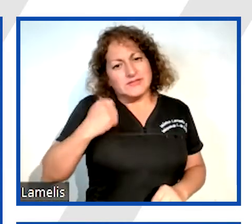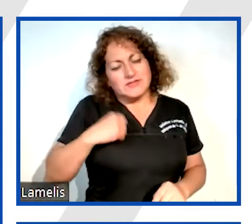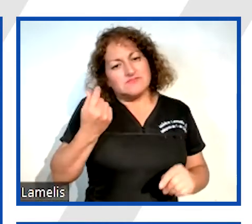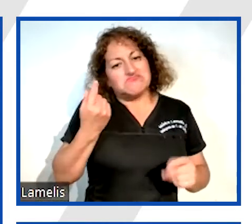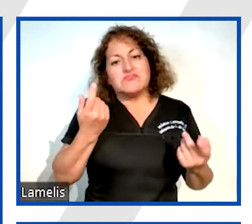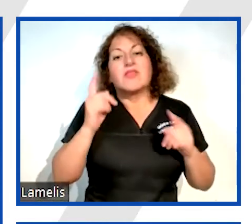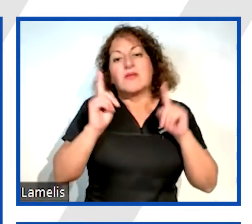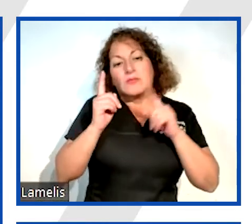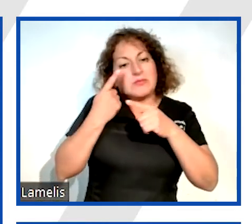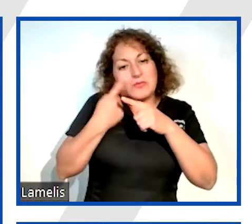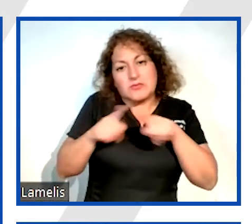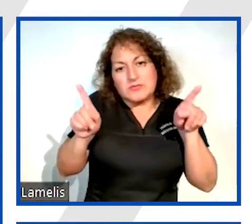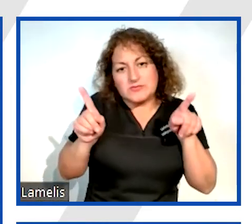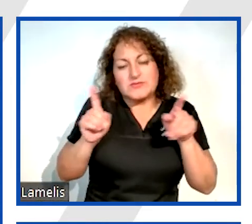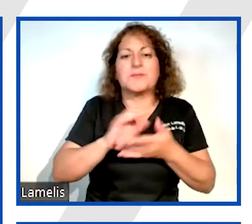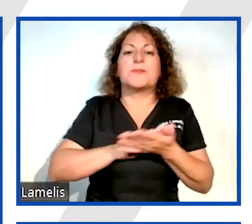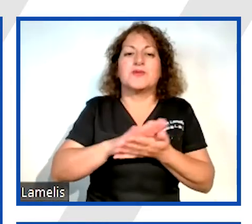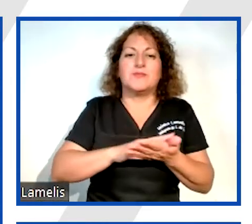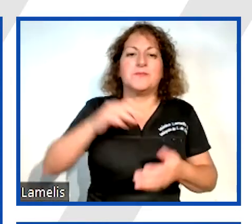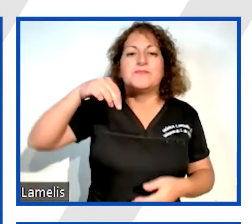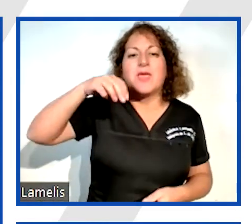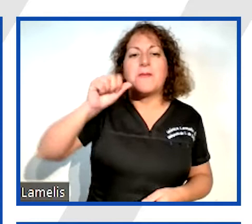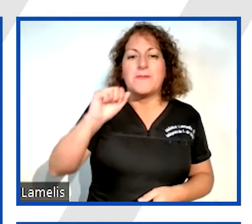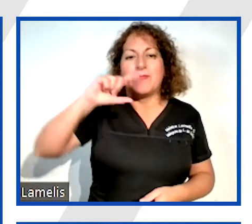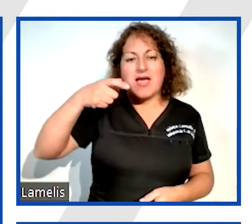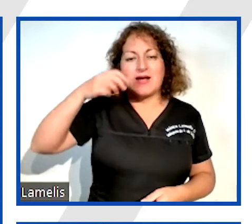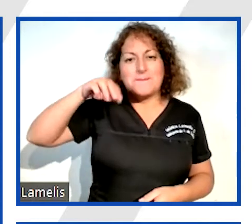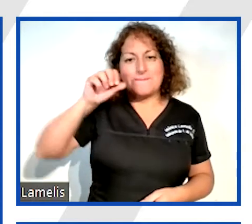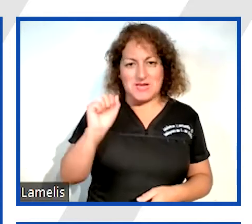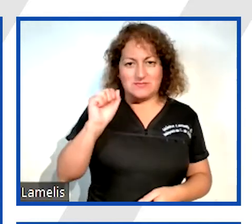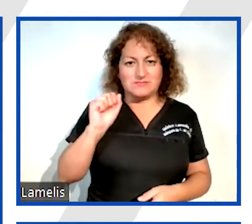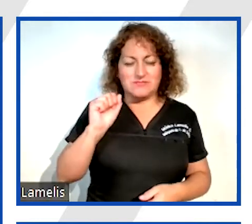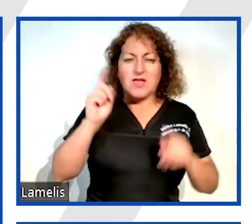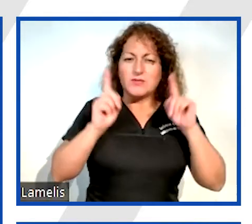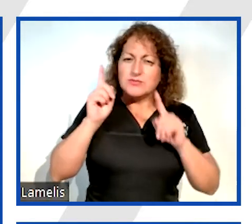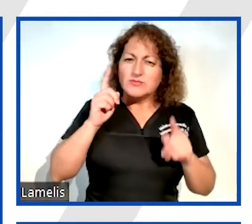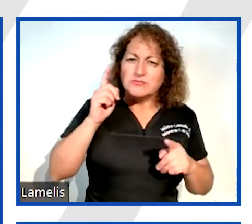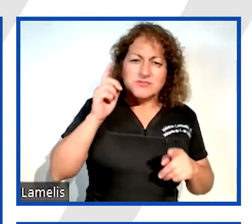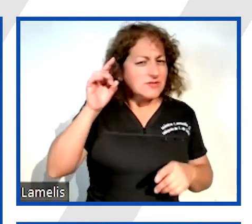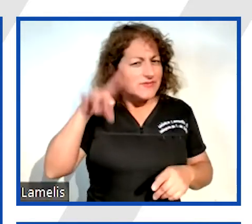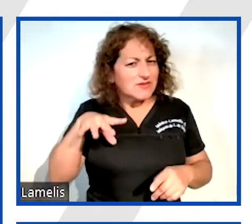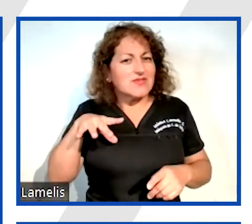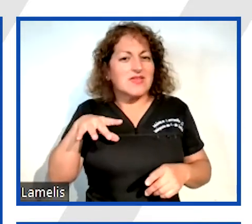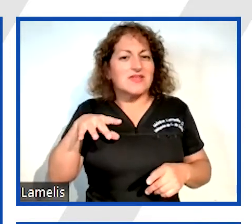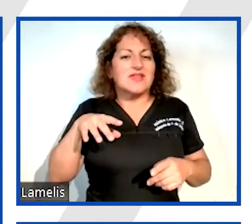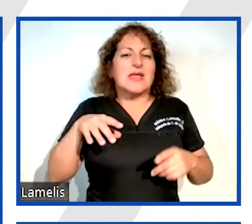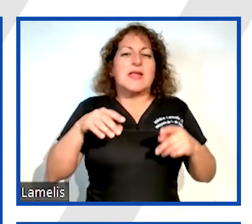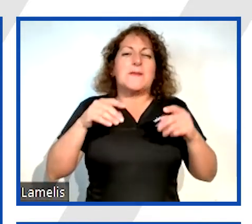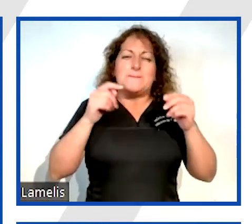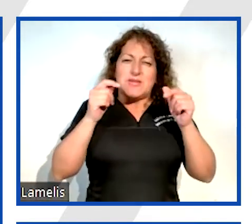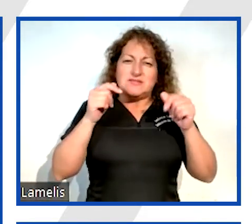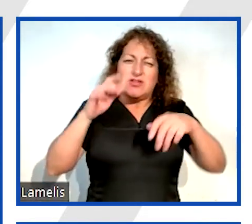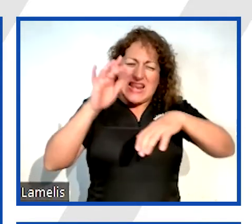del colegio como por ejemplo la magma se han escuchado sobre el magma que es básicamente lo mismo que la lava que es lo que